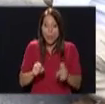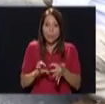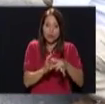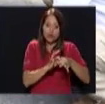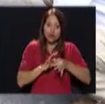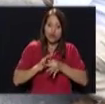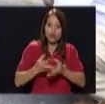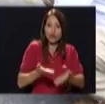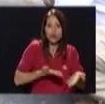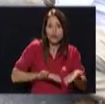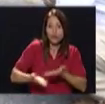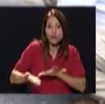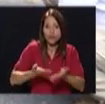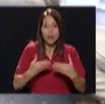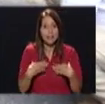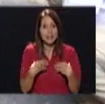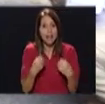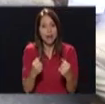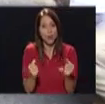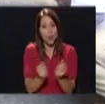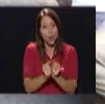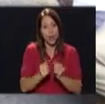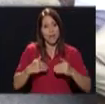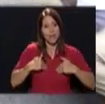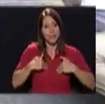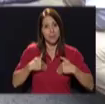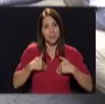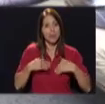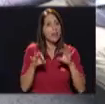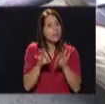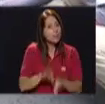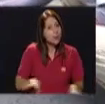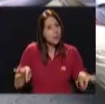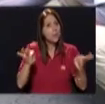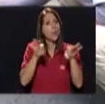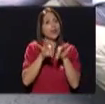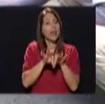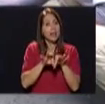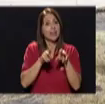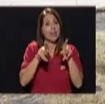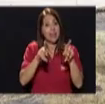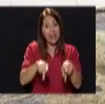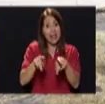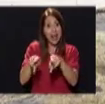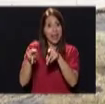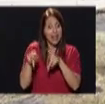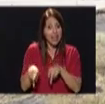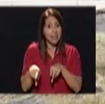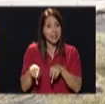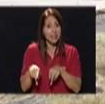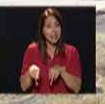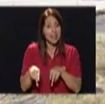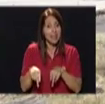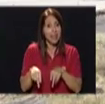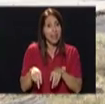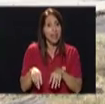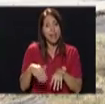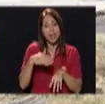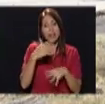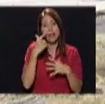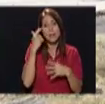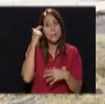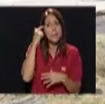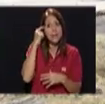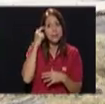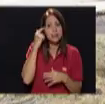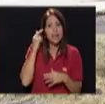Es aprender y educar sobre lo que es la convivencia sana con la vida silvestre, ¿verdad? Es muy importante que la gente deje